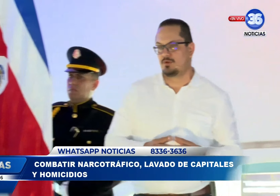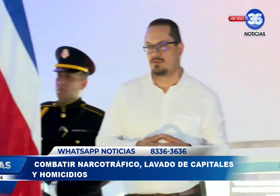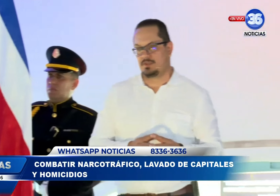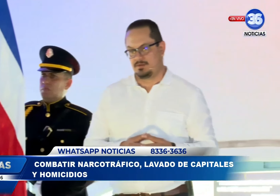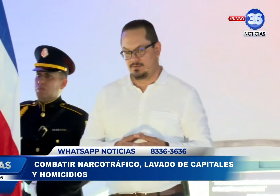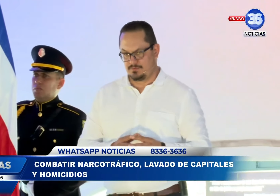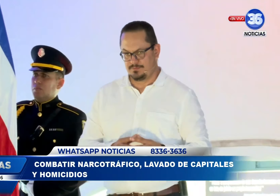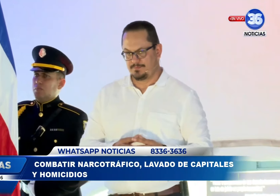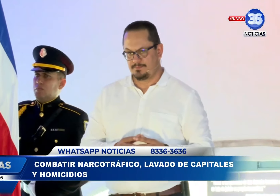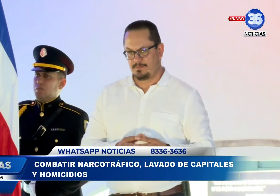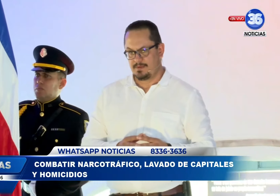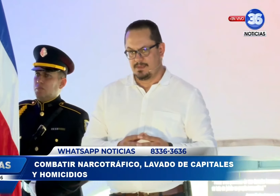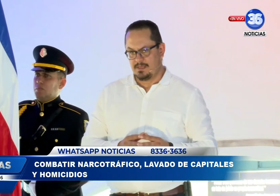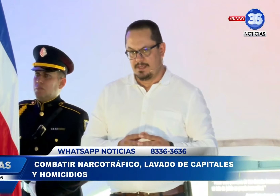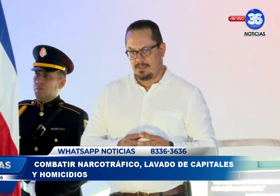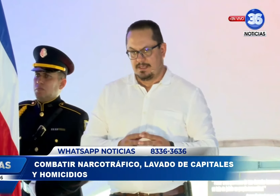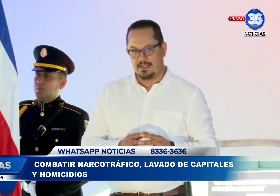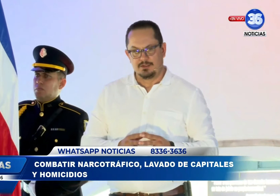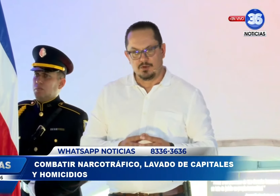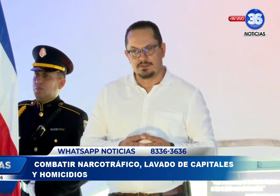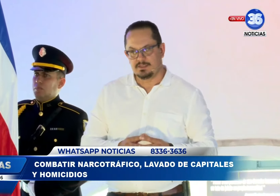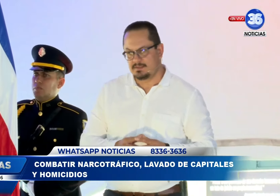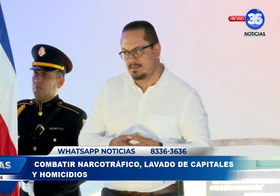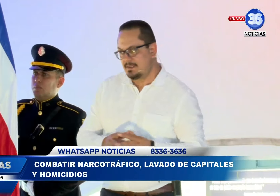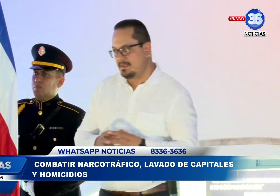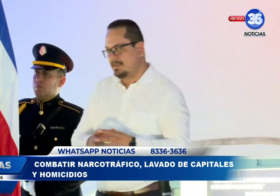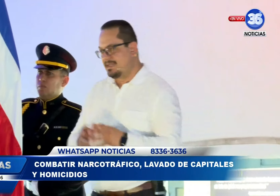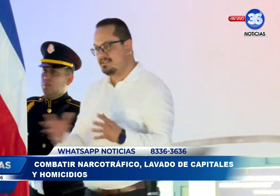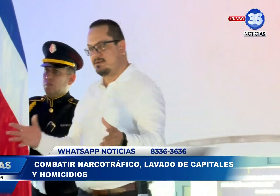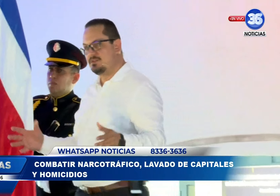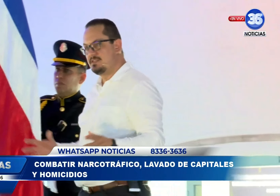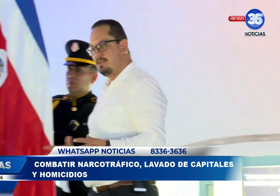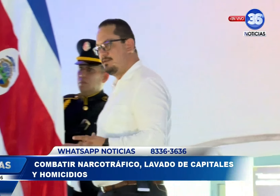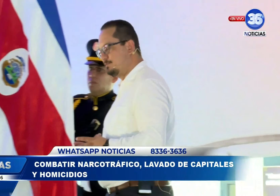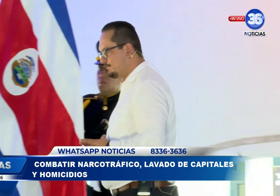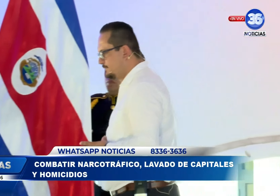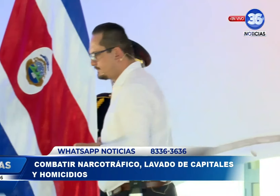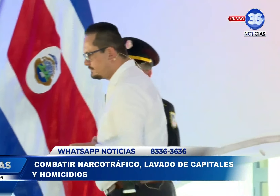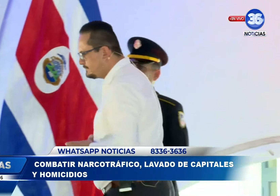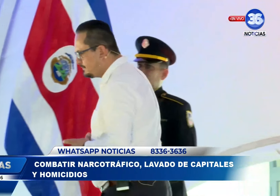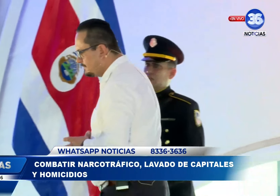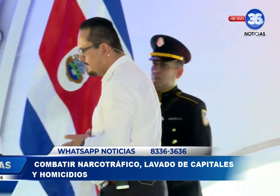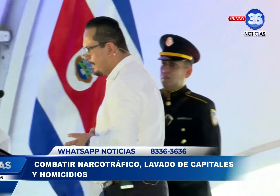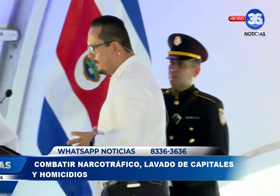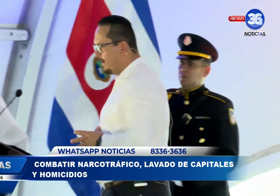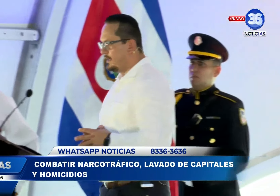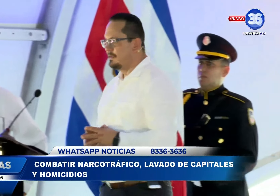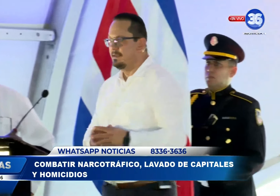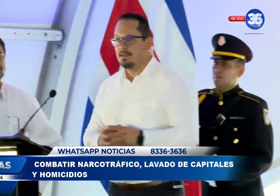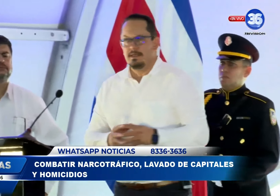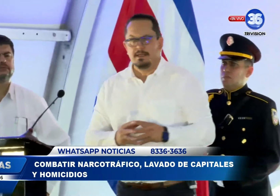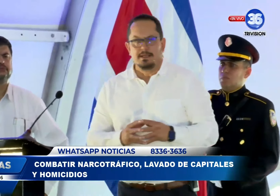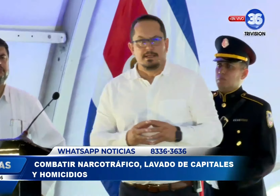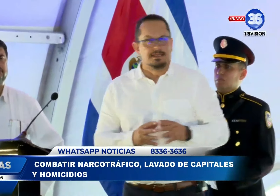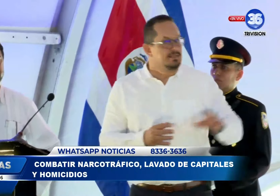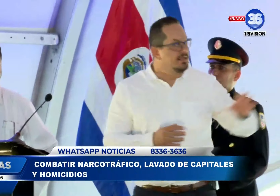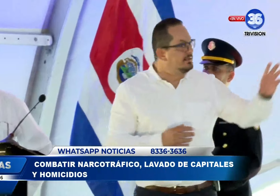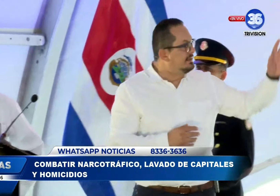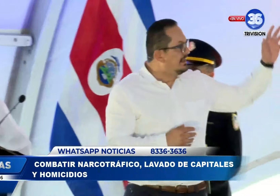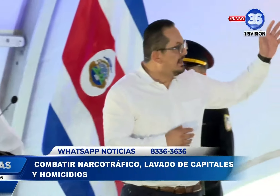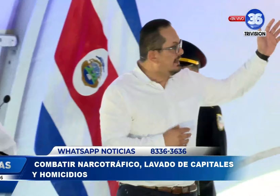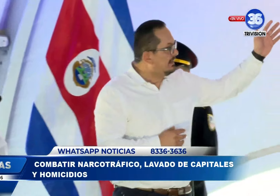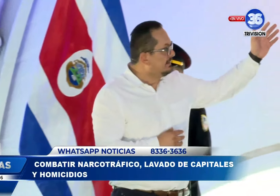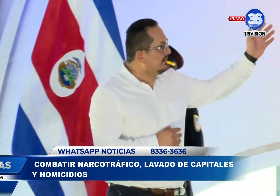15.5% de homicidios. Y entonces, ¿qué estamos haciendo? Miren,